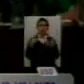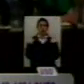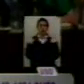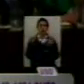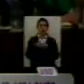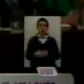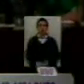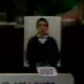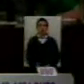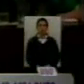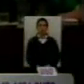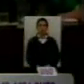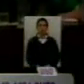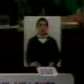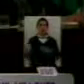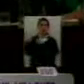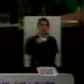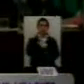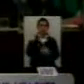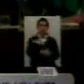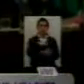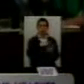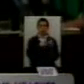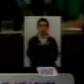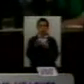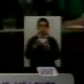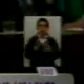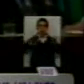bien? Nosotros